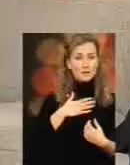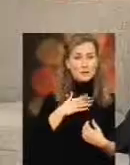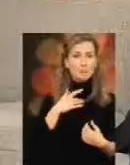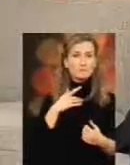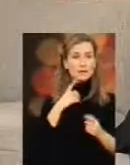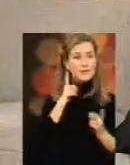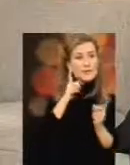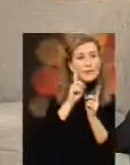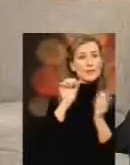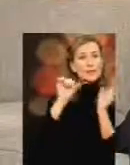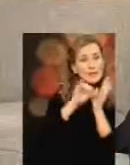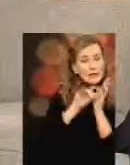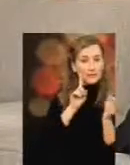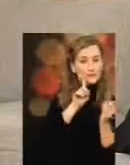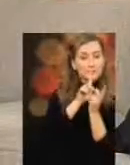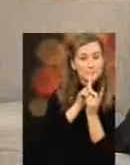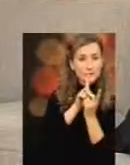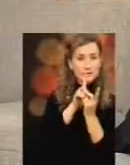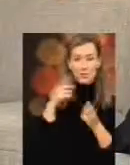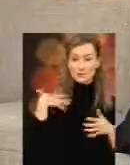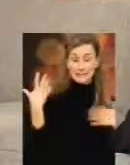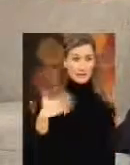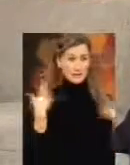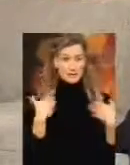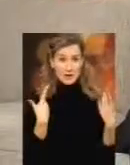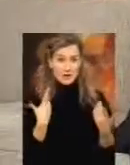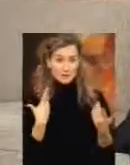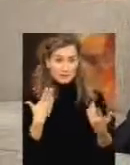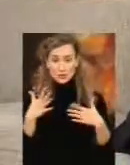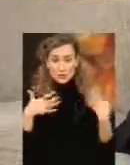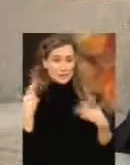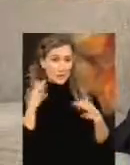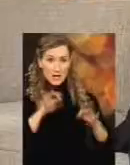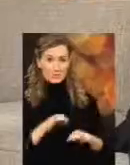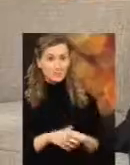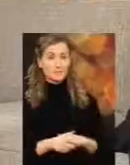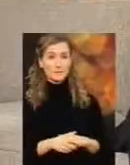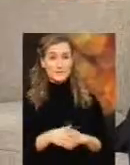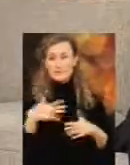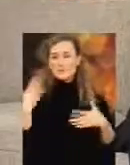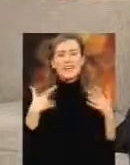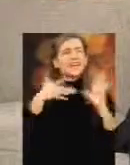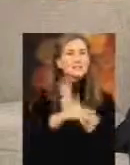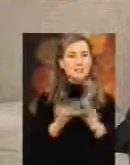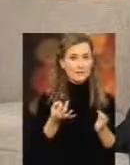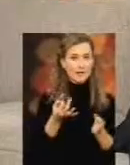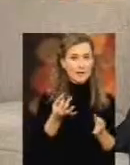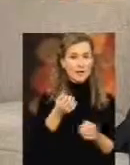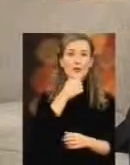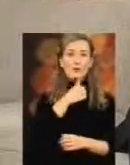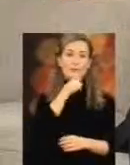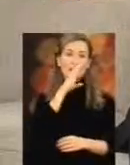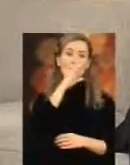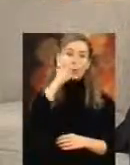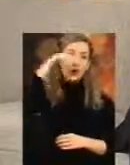es con cercanía, con proximidad, con simpatía en el sentido etimológico de la palabra. Simpatía